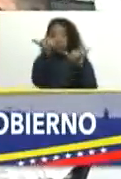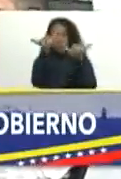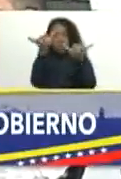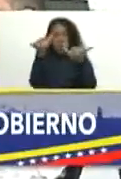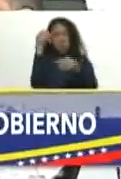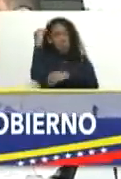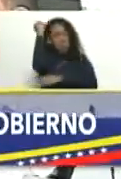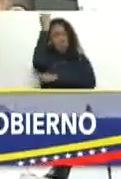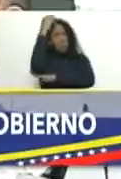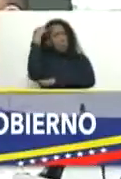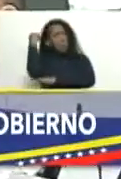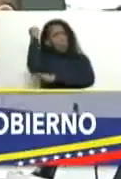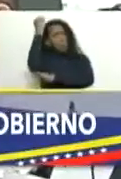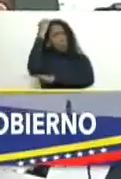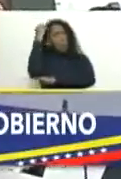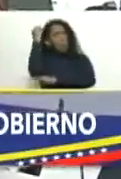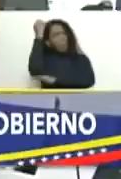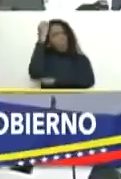¿Ah?